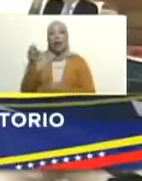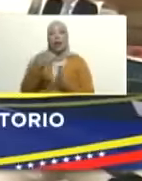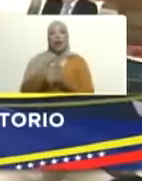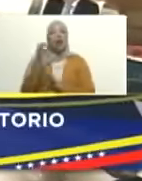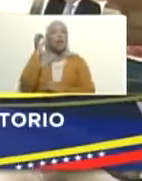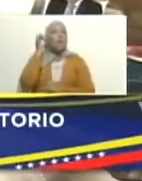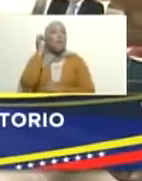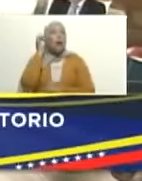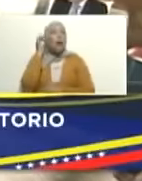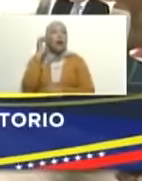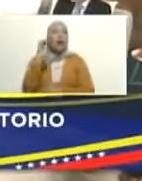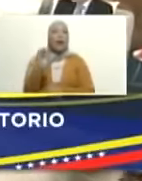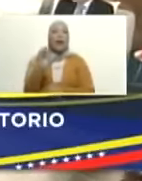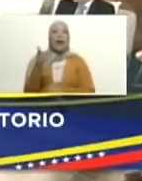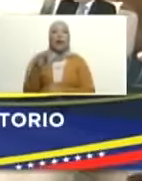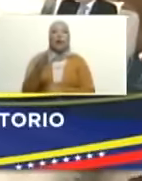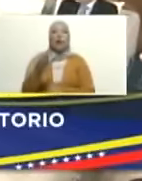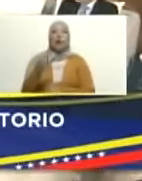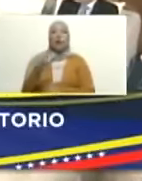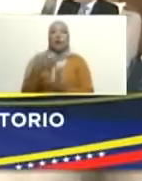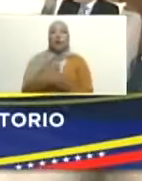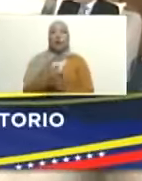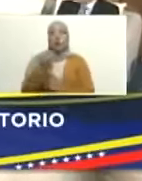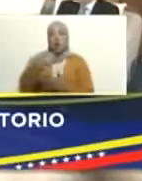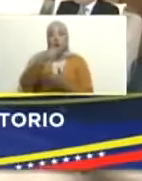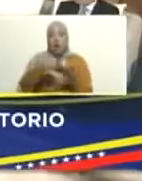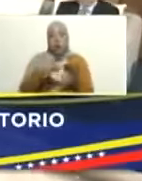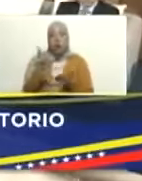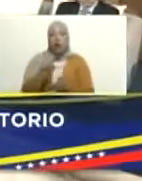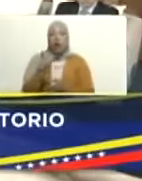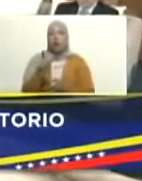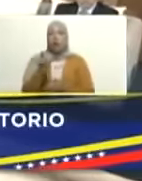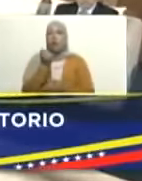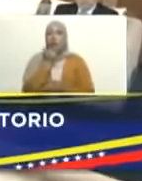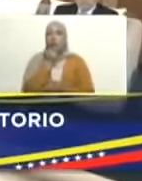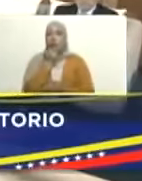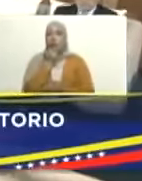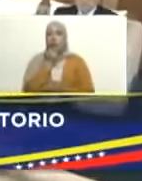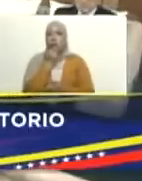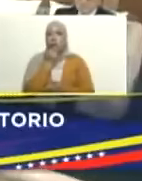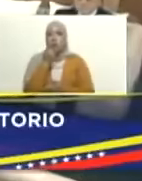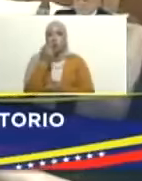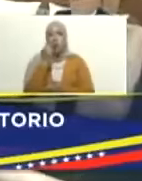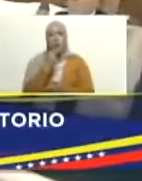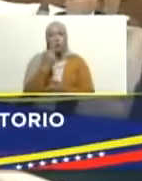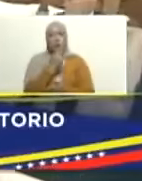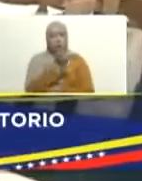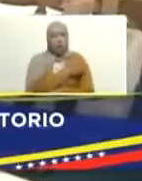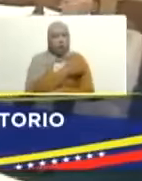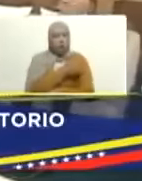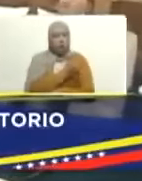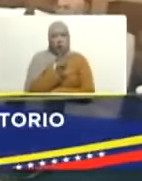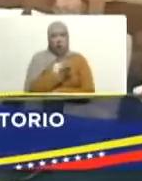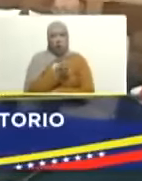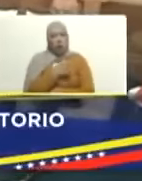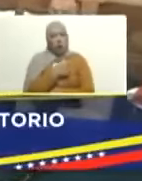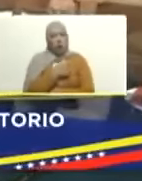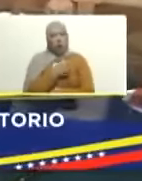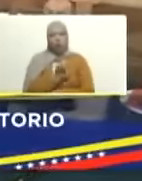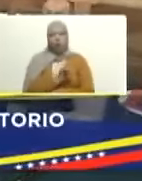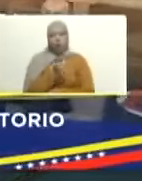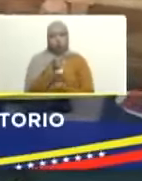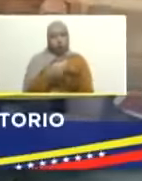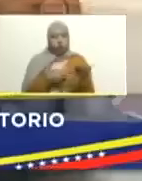Níquem. No, Lester Toledo no es firmante. Ah, lo pusieron aquí. No firmó.